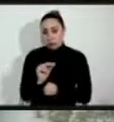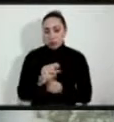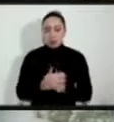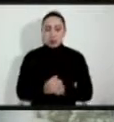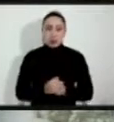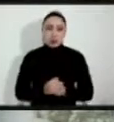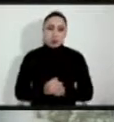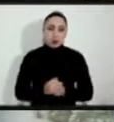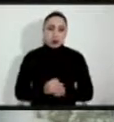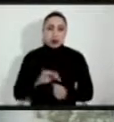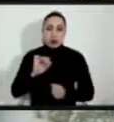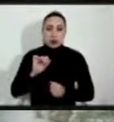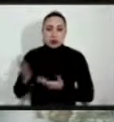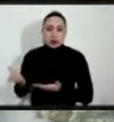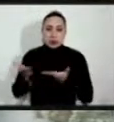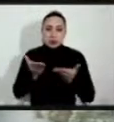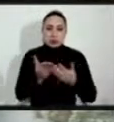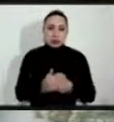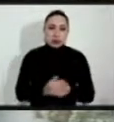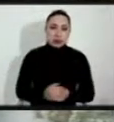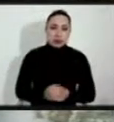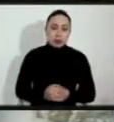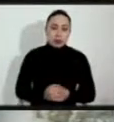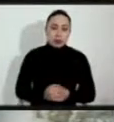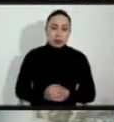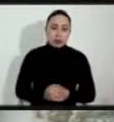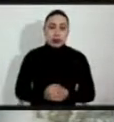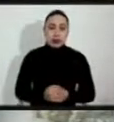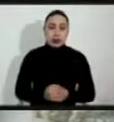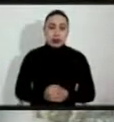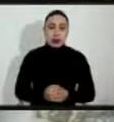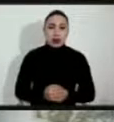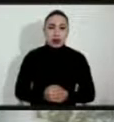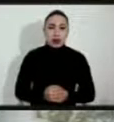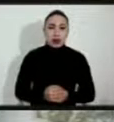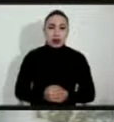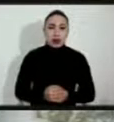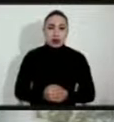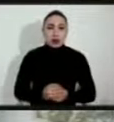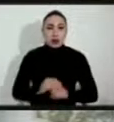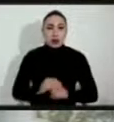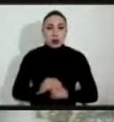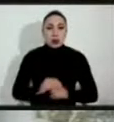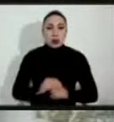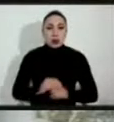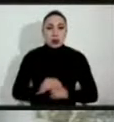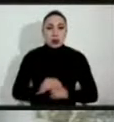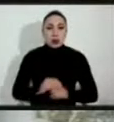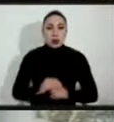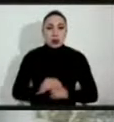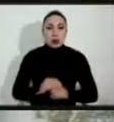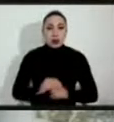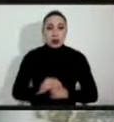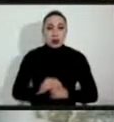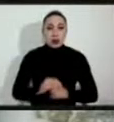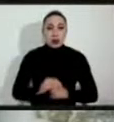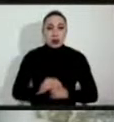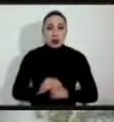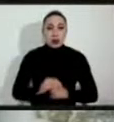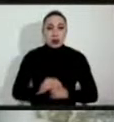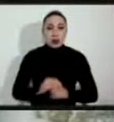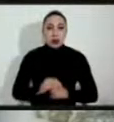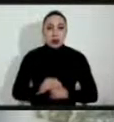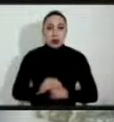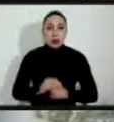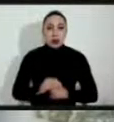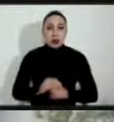Adelante, diputada. Gracias, diputada presidenta. Ábrase el sistema electrónico hasta por un minuto con la finalidad de recoger la votación nominal